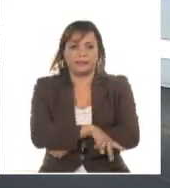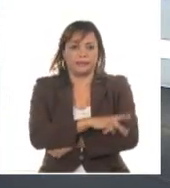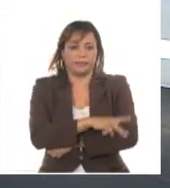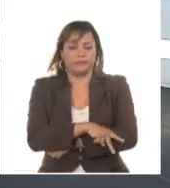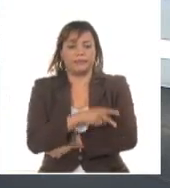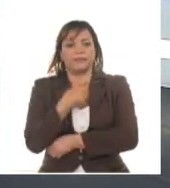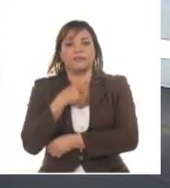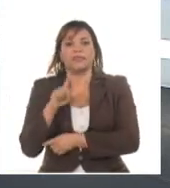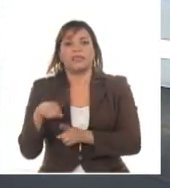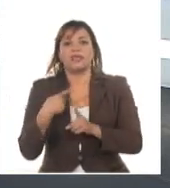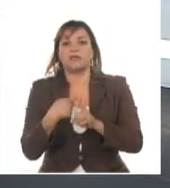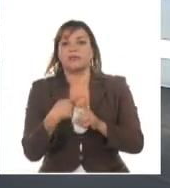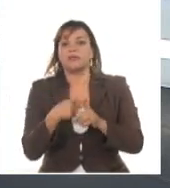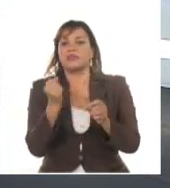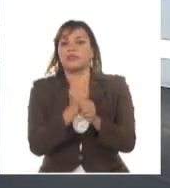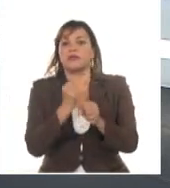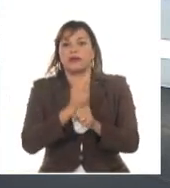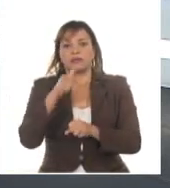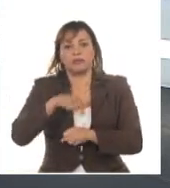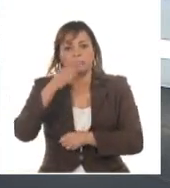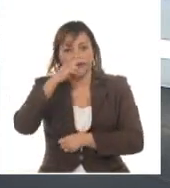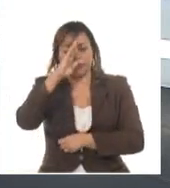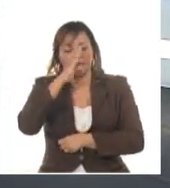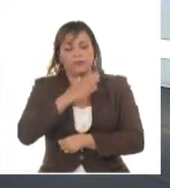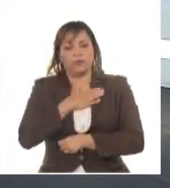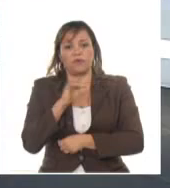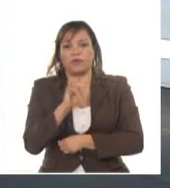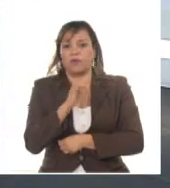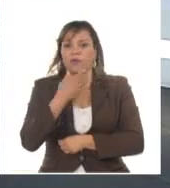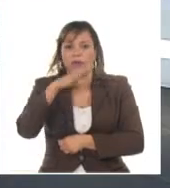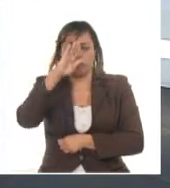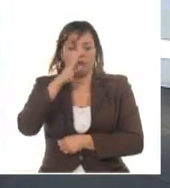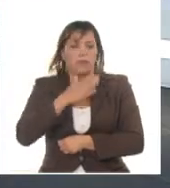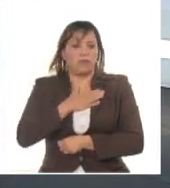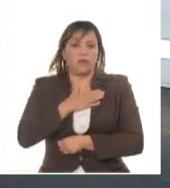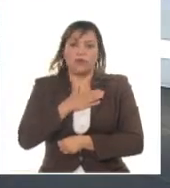Cuba también como su patria. Con esta información finalizan las culturales. ¡Feliz noche!